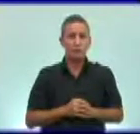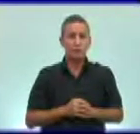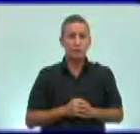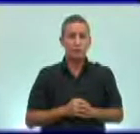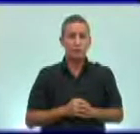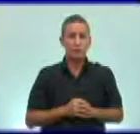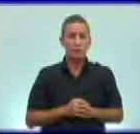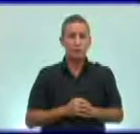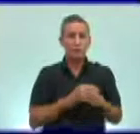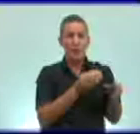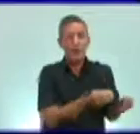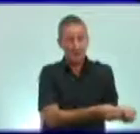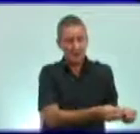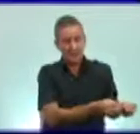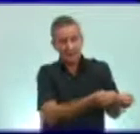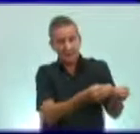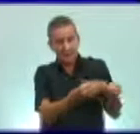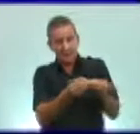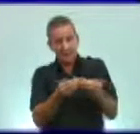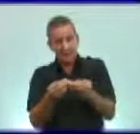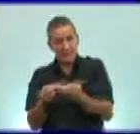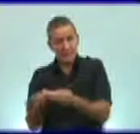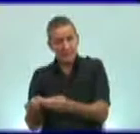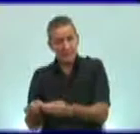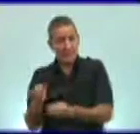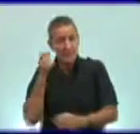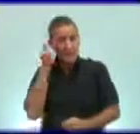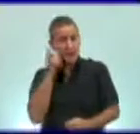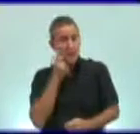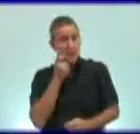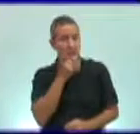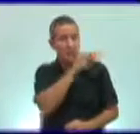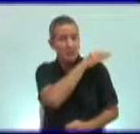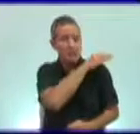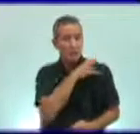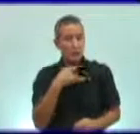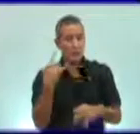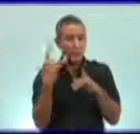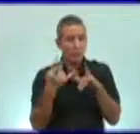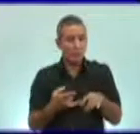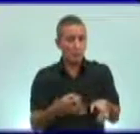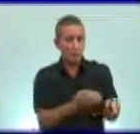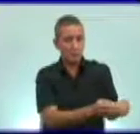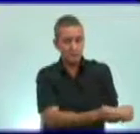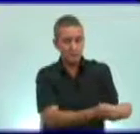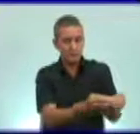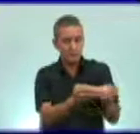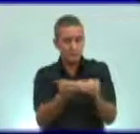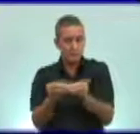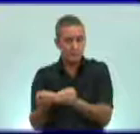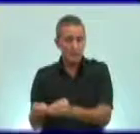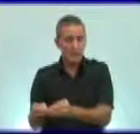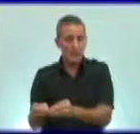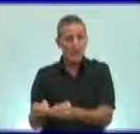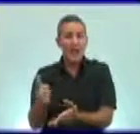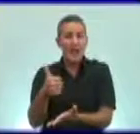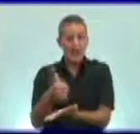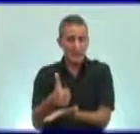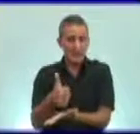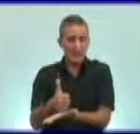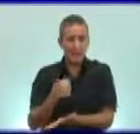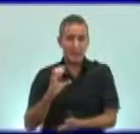Caracas. Evidentemente los hombres que son productos de sus pasiones y también de sus intereses, también